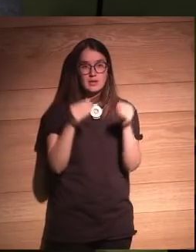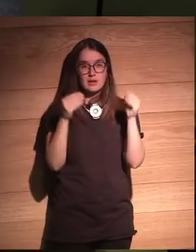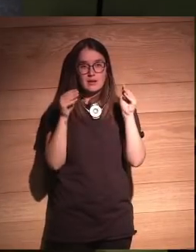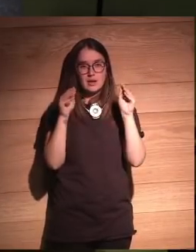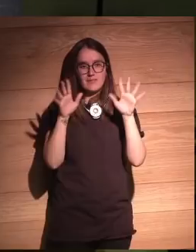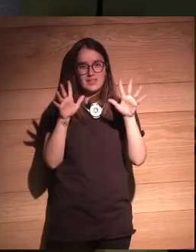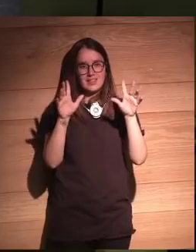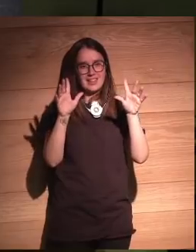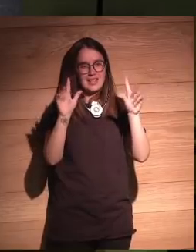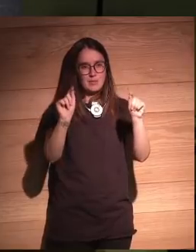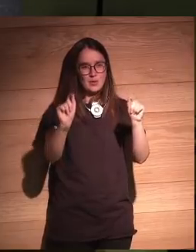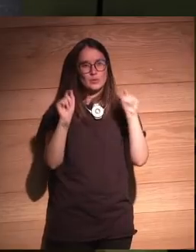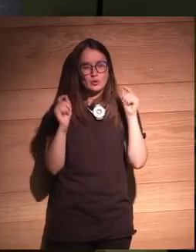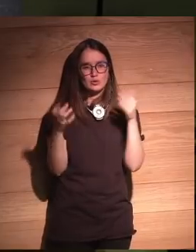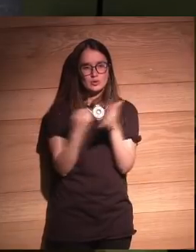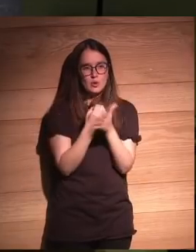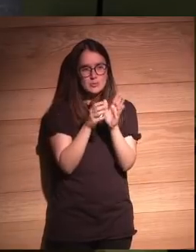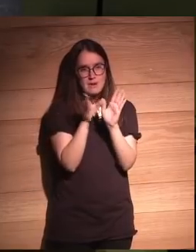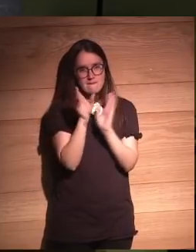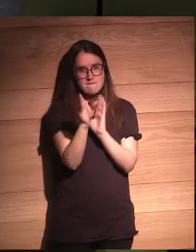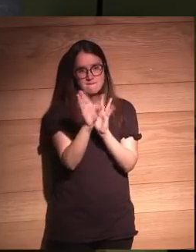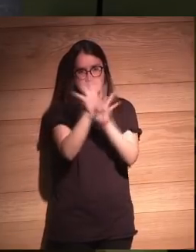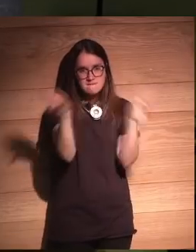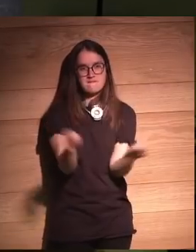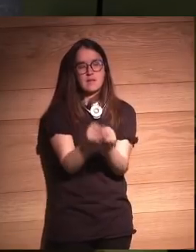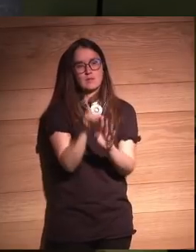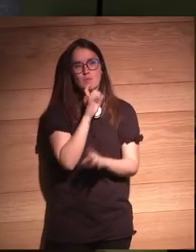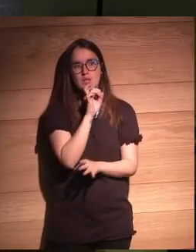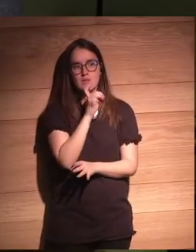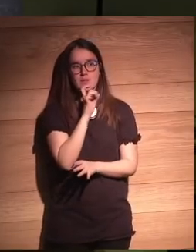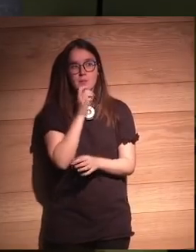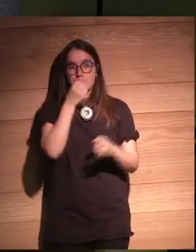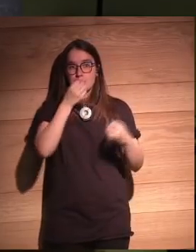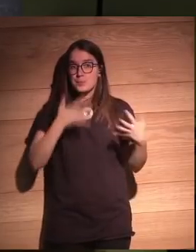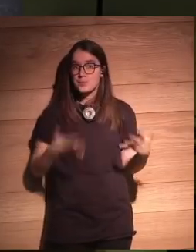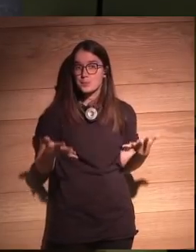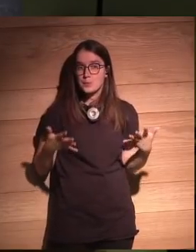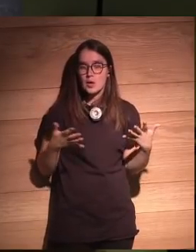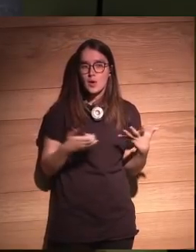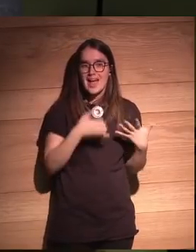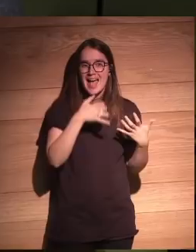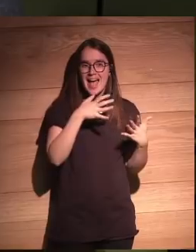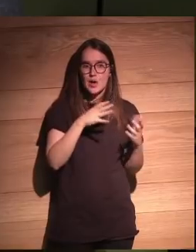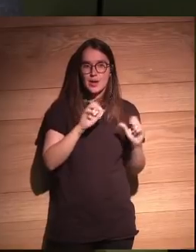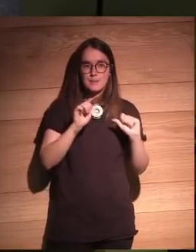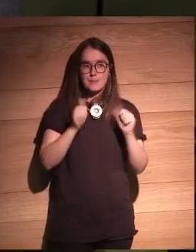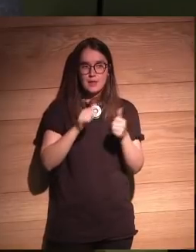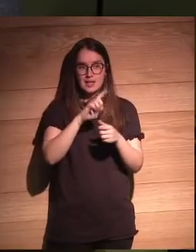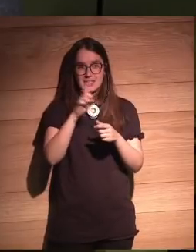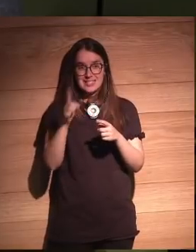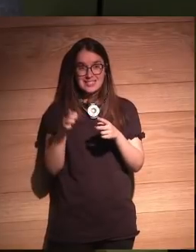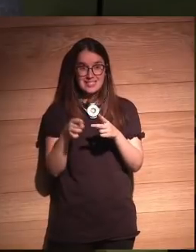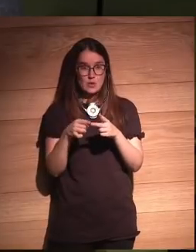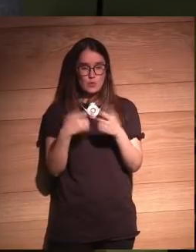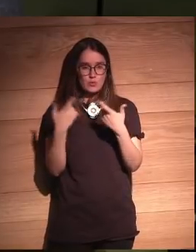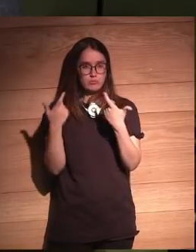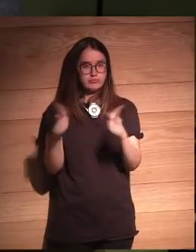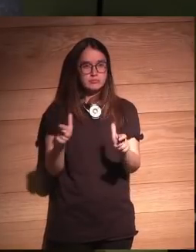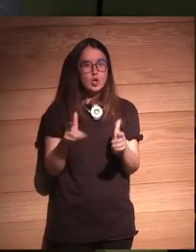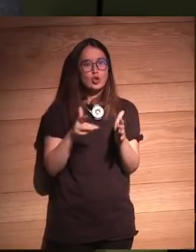los pliegues de un libro tan denso es tremendamente complejo. Bueno, ahora comienza una segunda parte del acto en